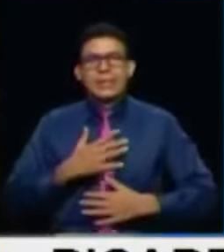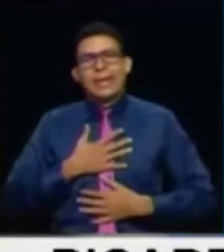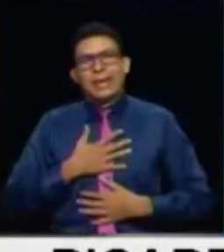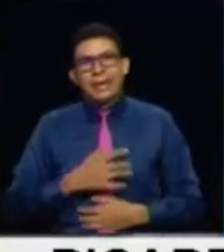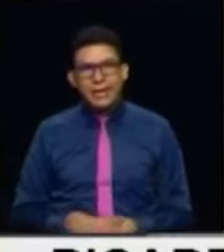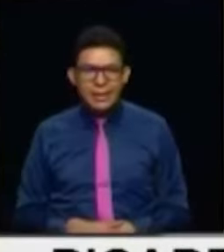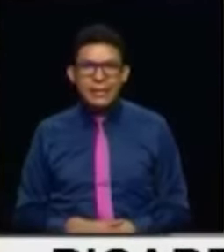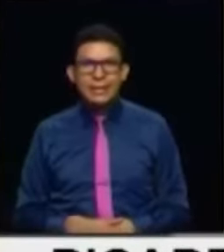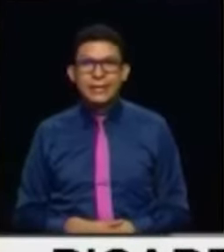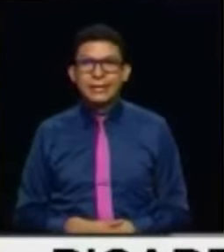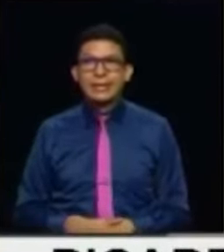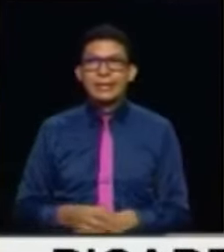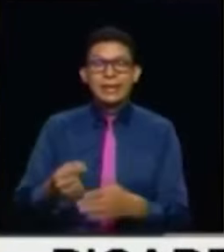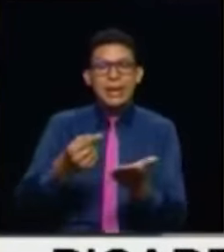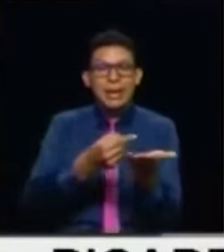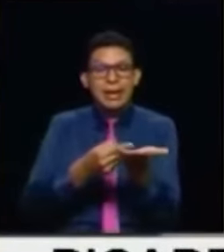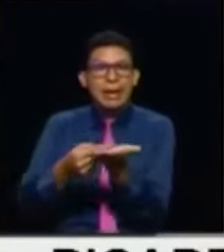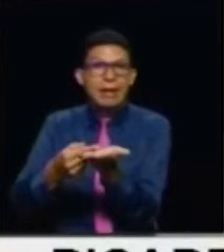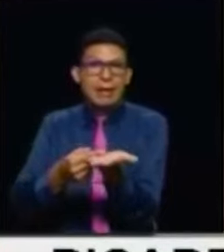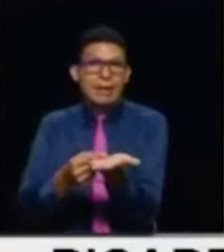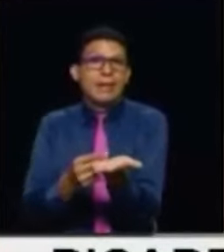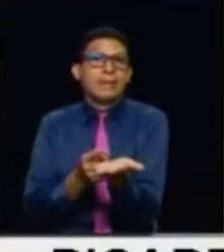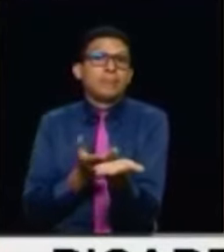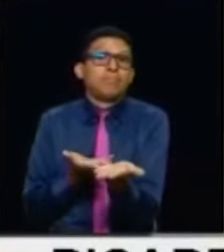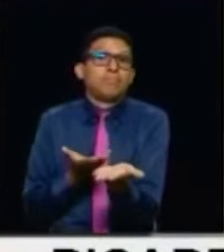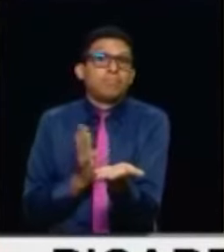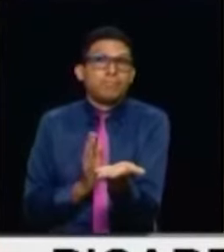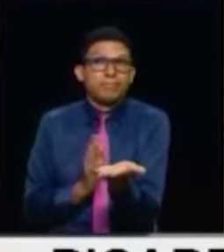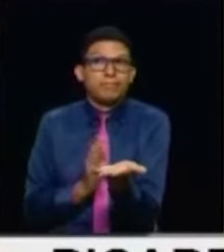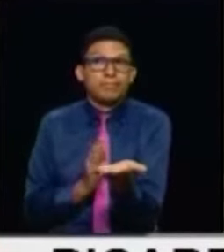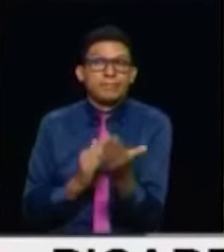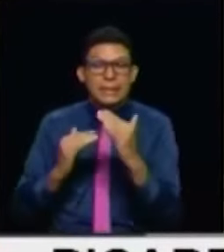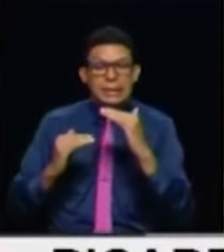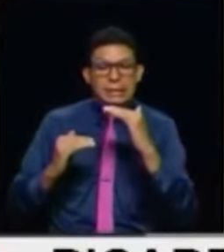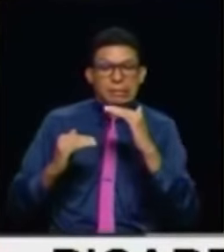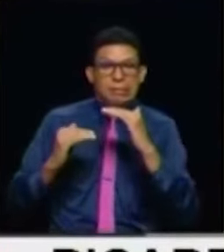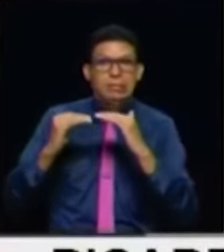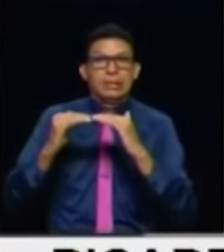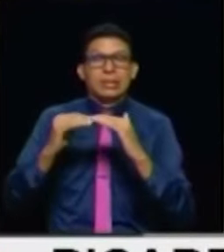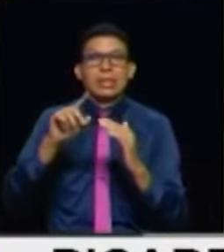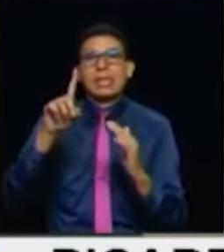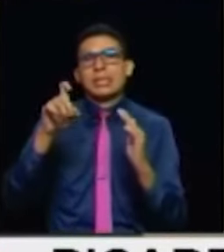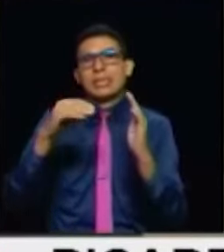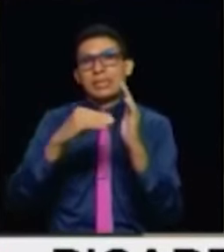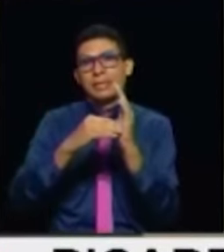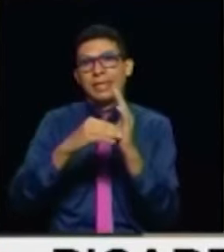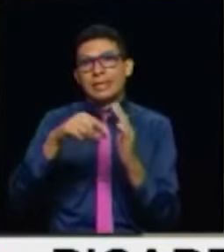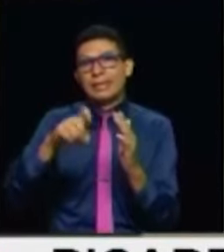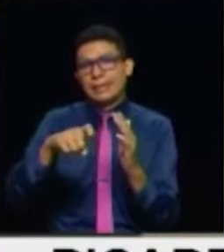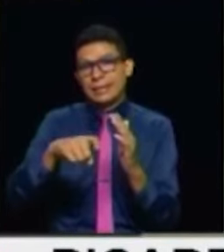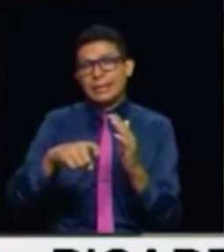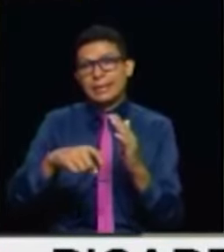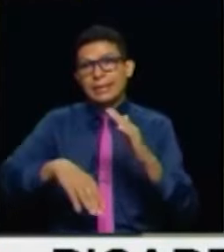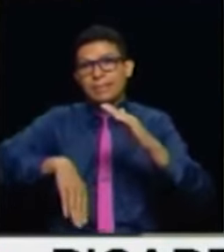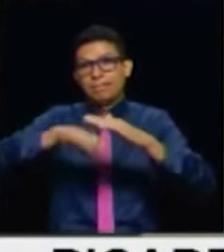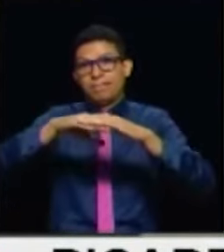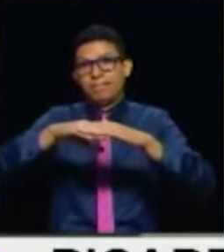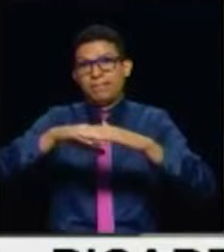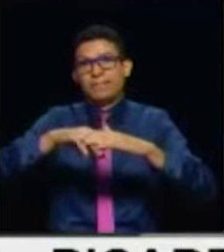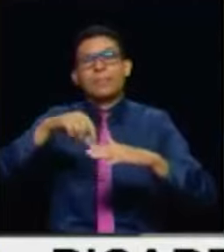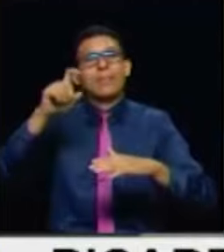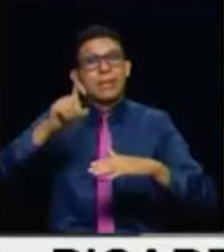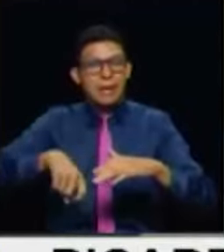Está la discusión allí. Y hay una brecha por cubrir de 6.000 pesos que tenemos que